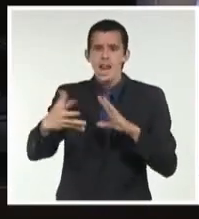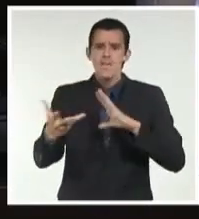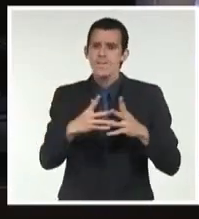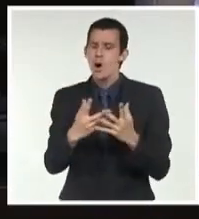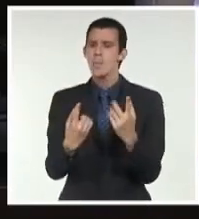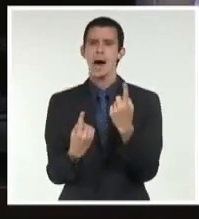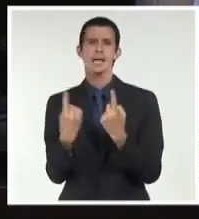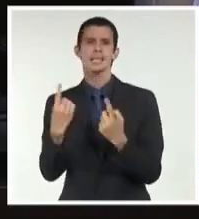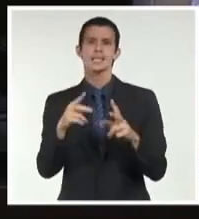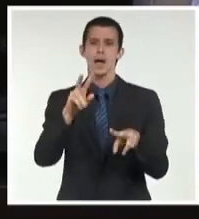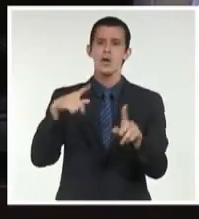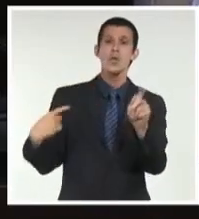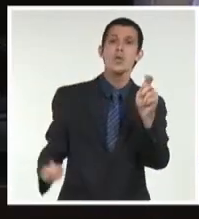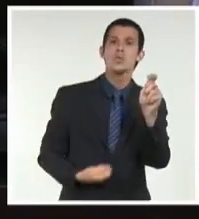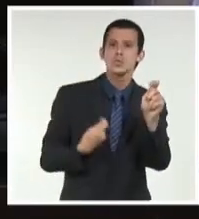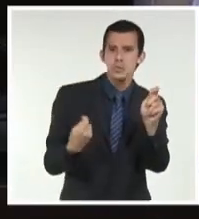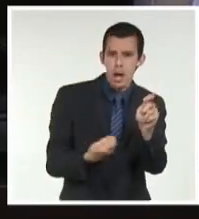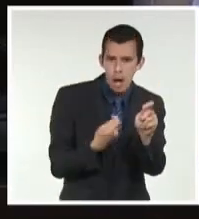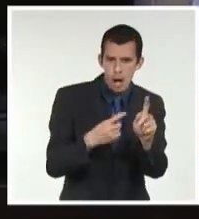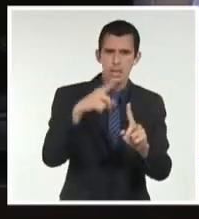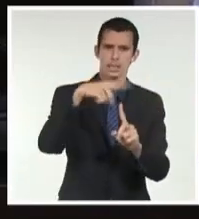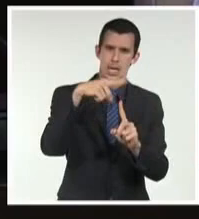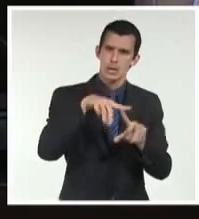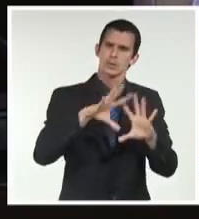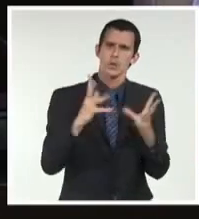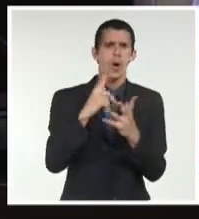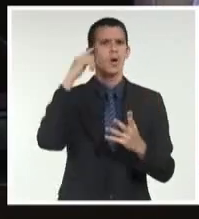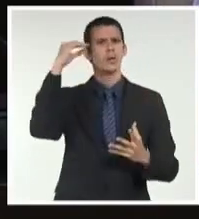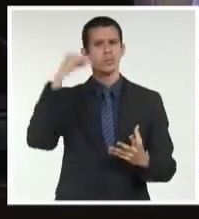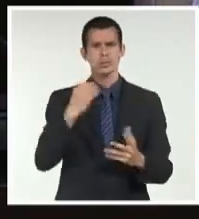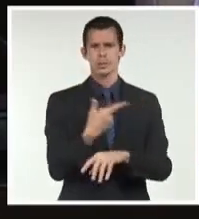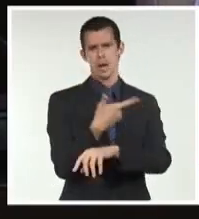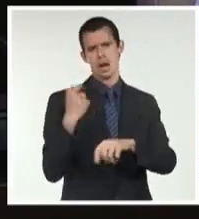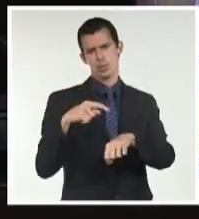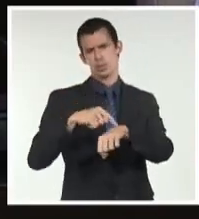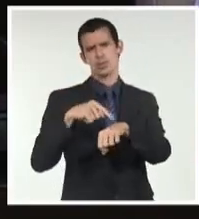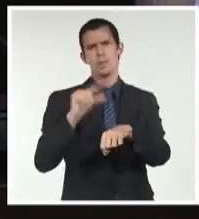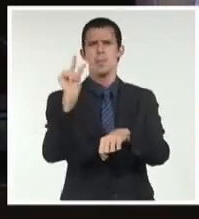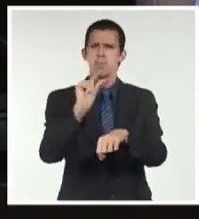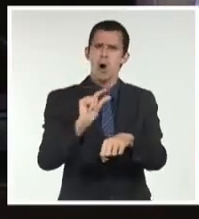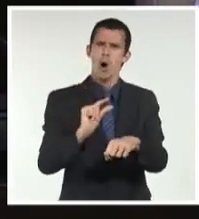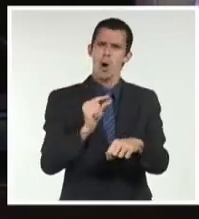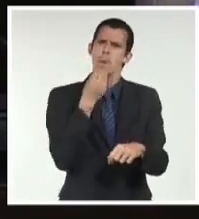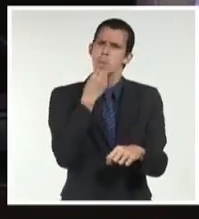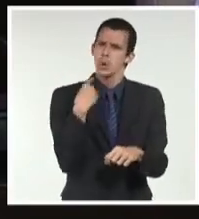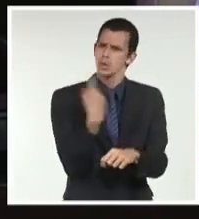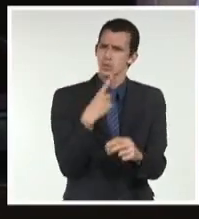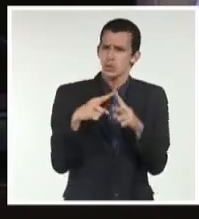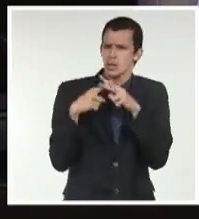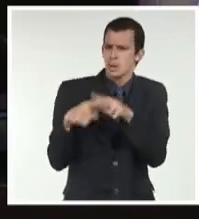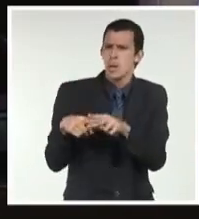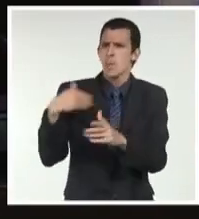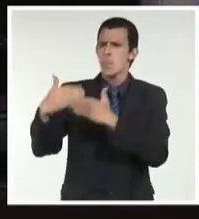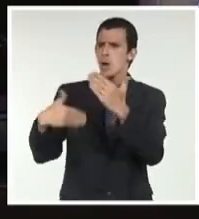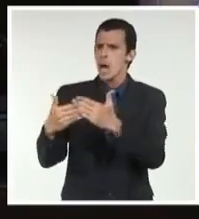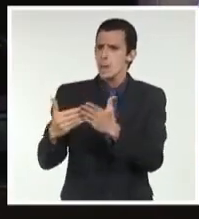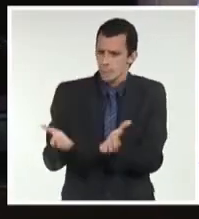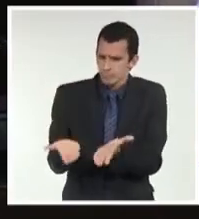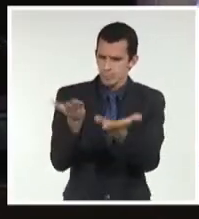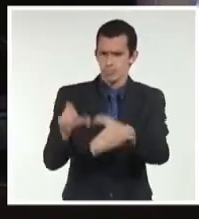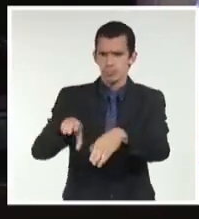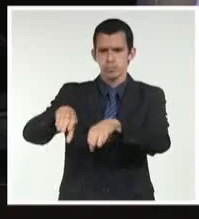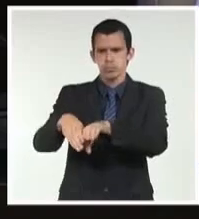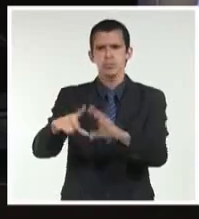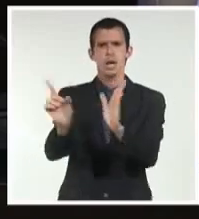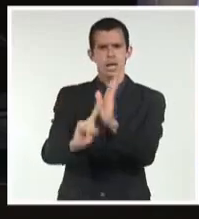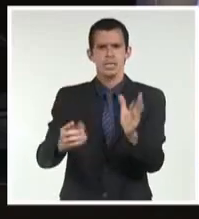nuestros ingenieros, nuestros técnicos, para en el menor tiempo posible, para cada día la afectación sea lo mínimo